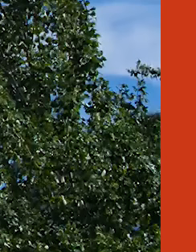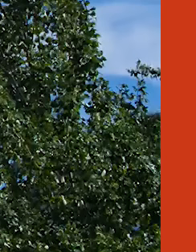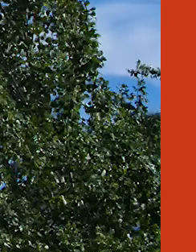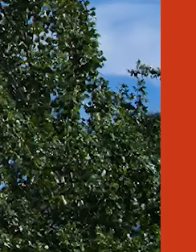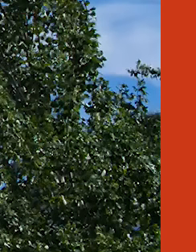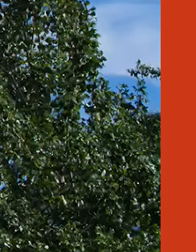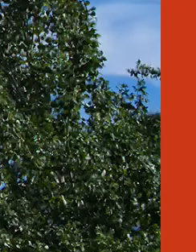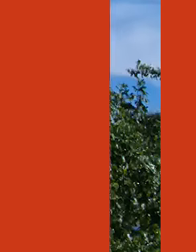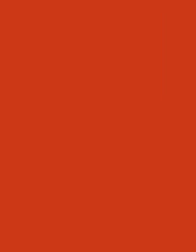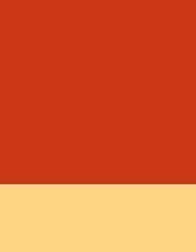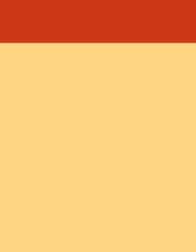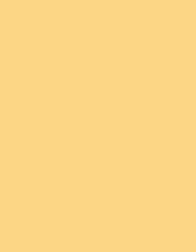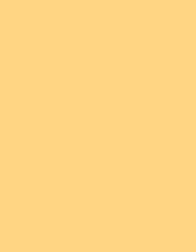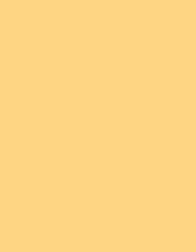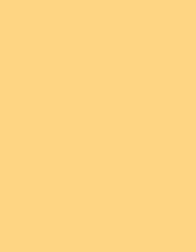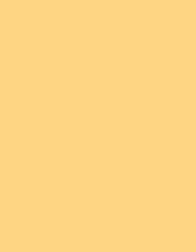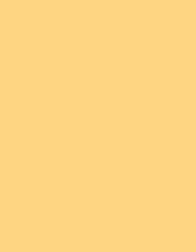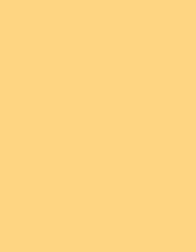mercado de historia